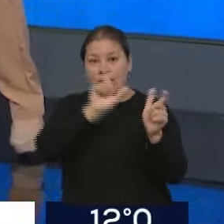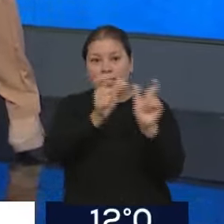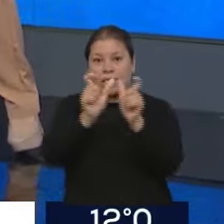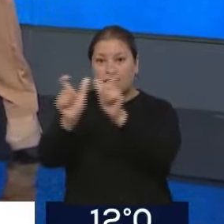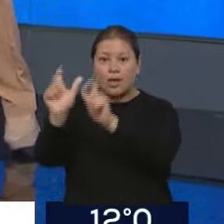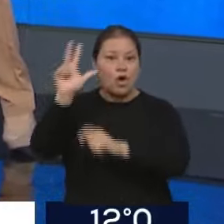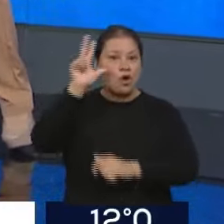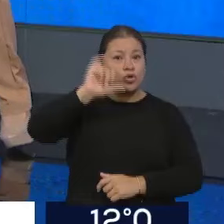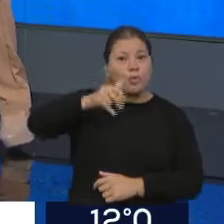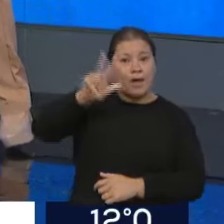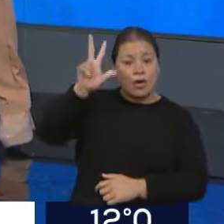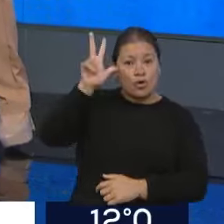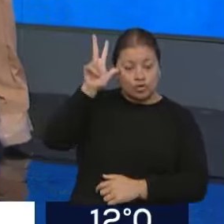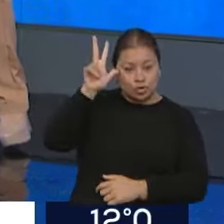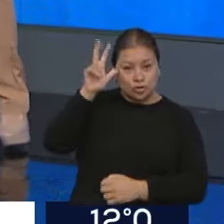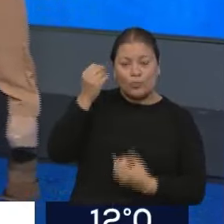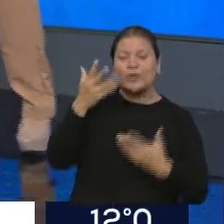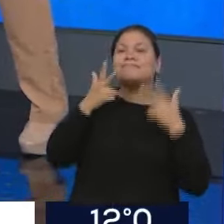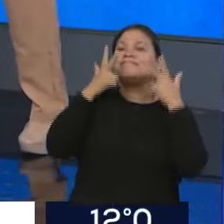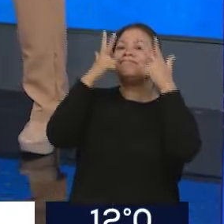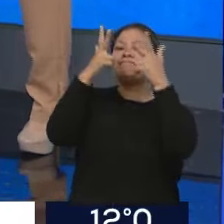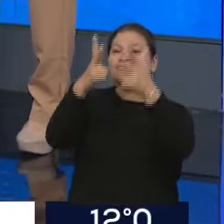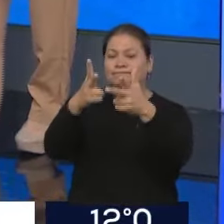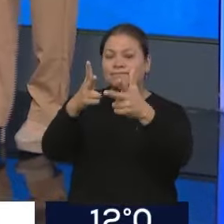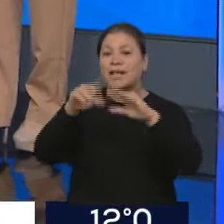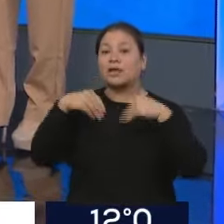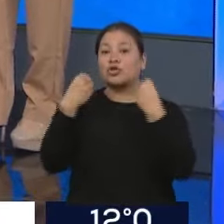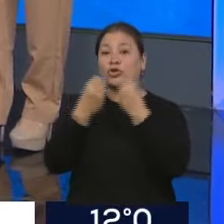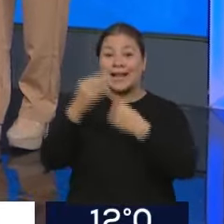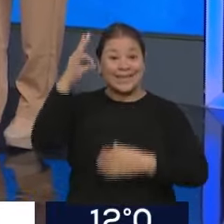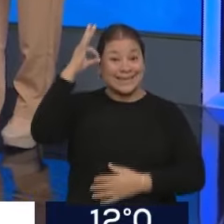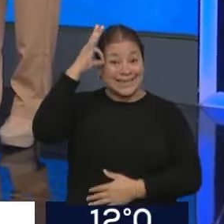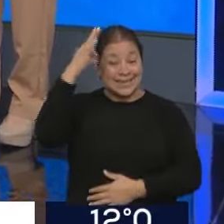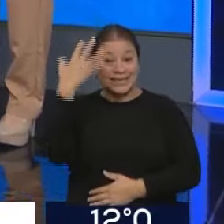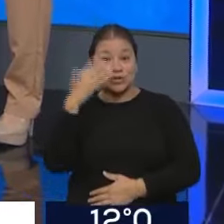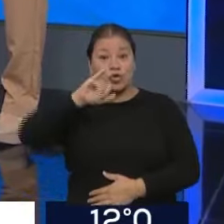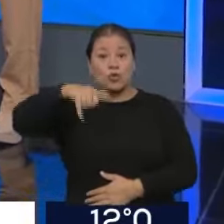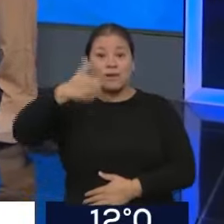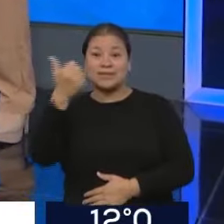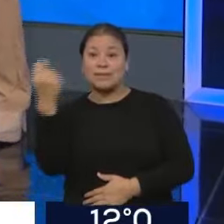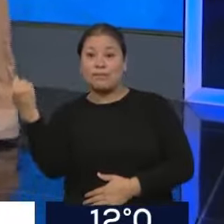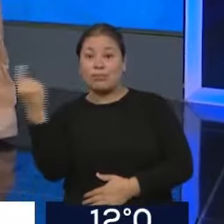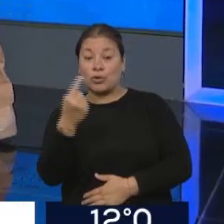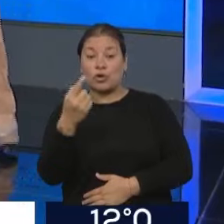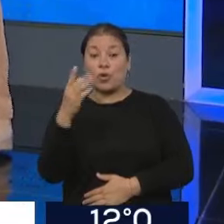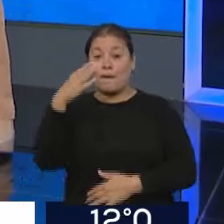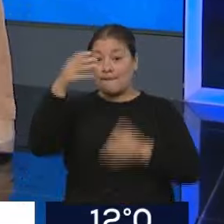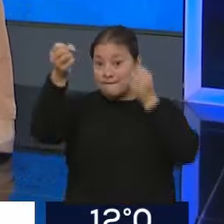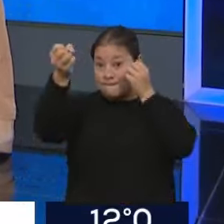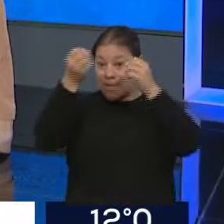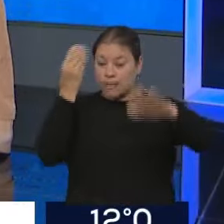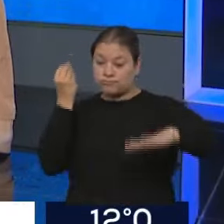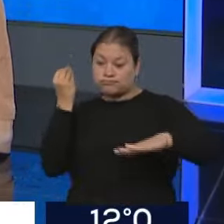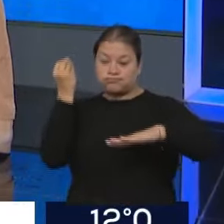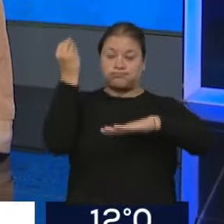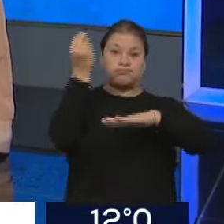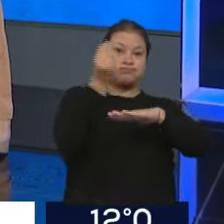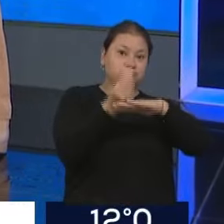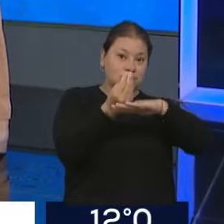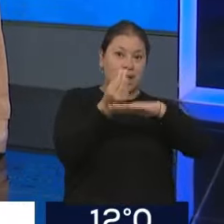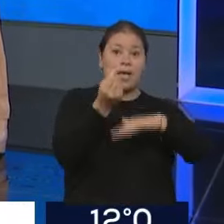nivel general. ¿Por qué te lo decimos 35,6%? Porque si bien desde que asumió Milei el nivel general de la